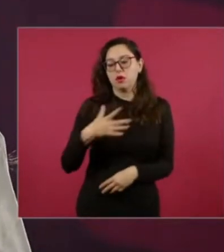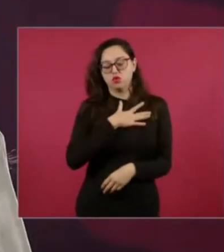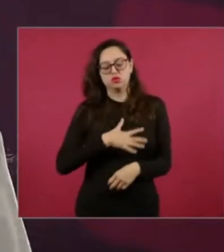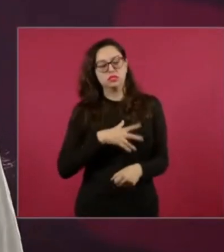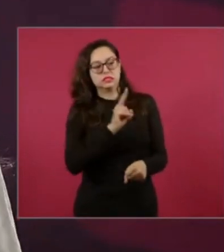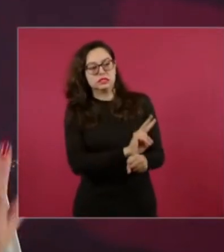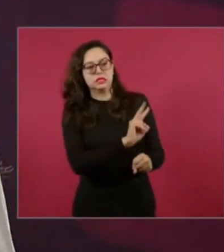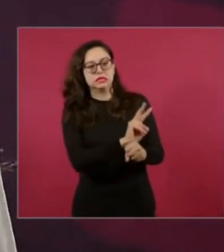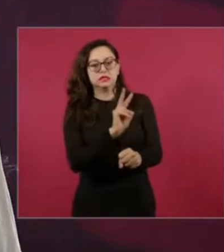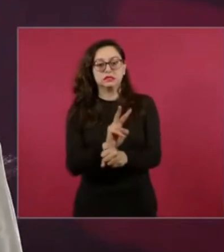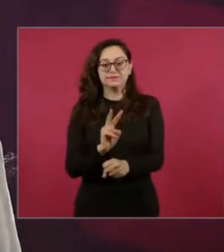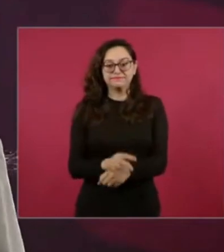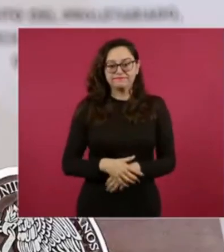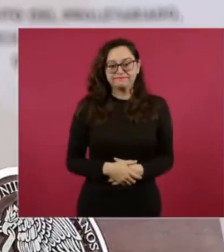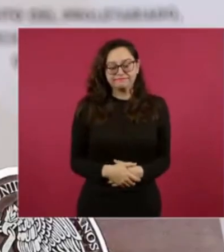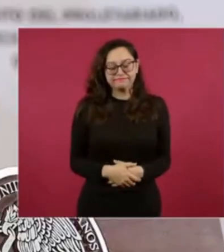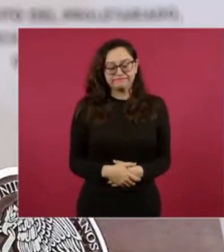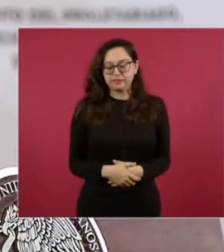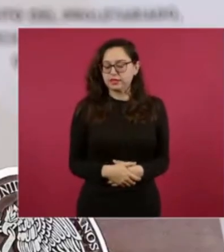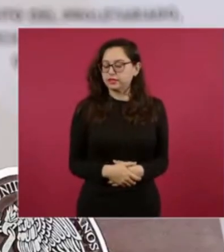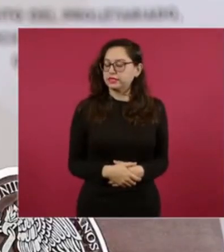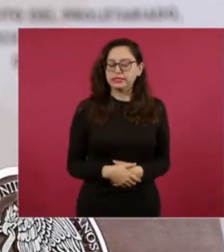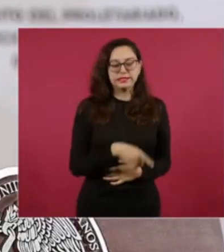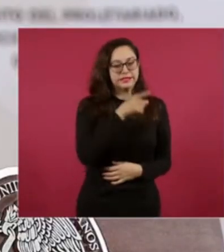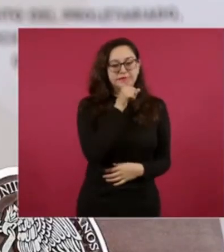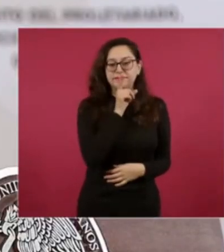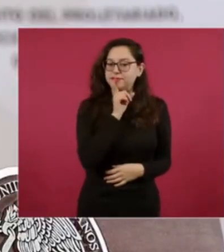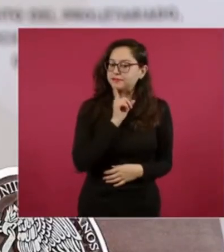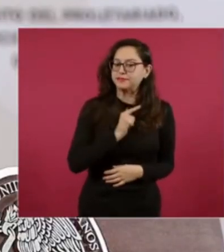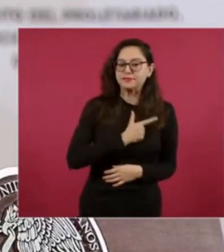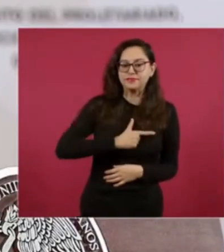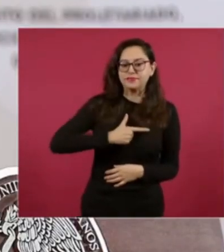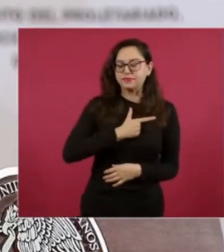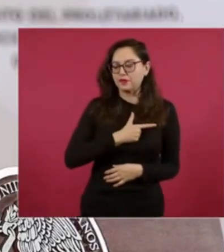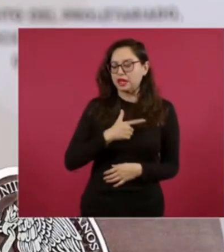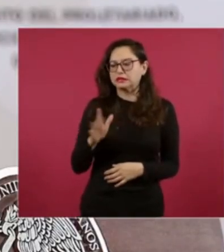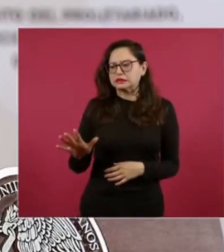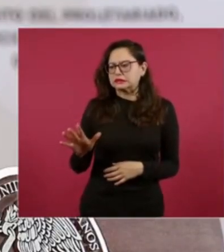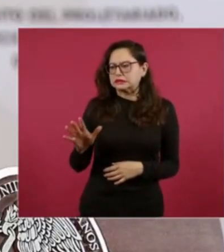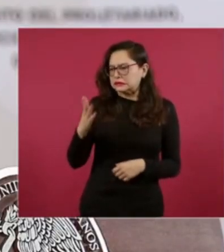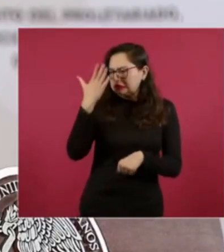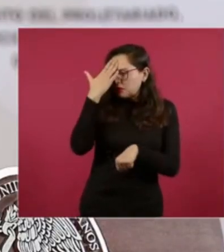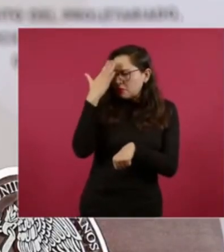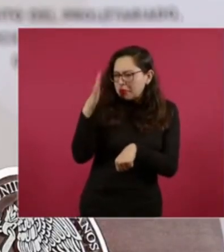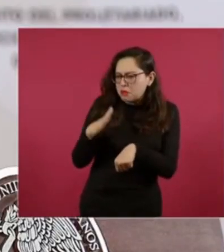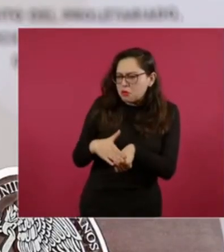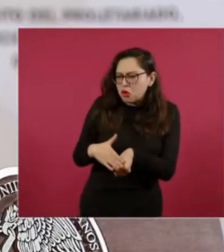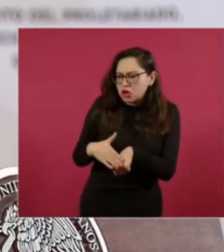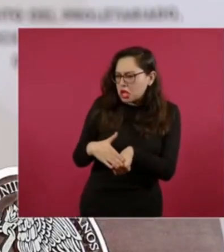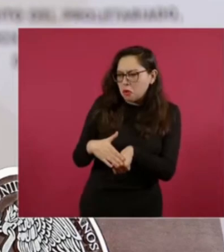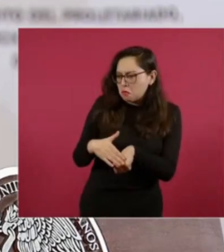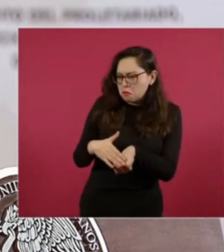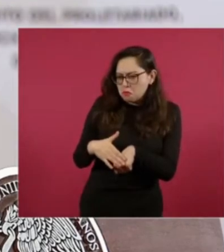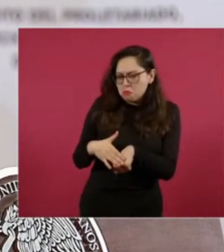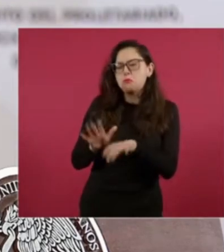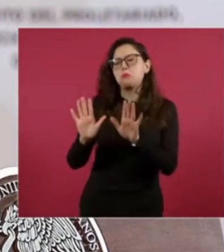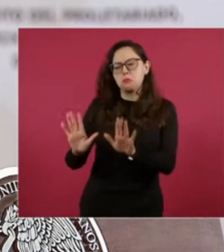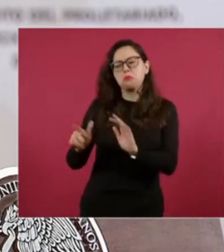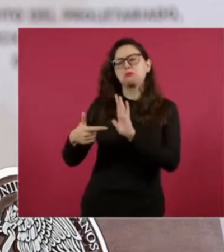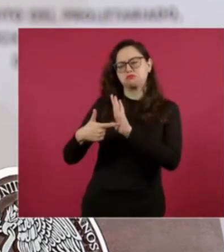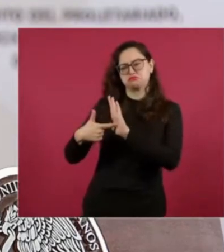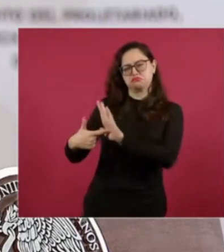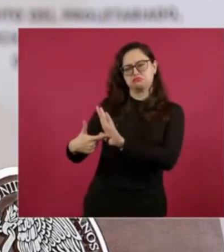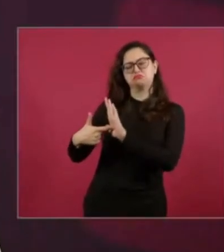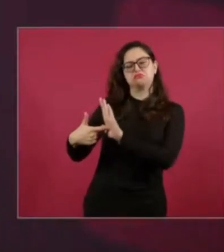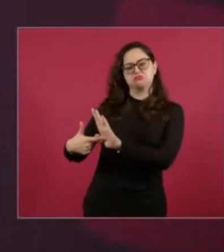decir, ay, señor, ¿cómo le gusta mentir? Valdría la pena refrescarle la memoria al expresidente Zedillo por todo lo que anda